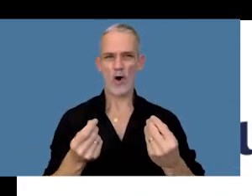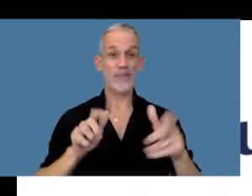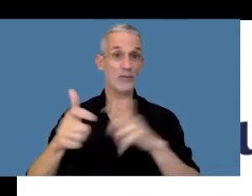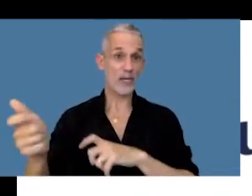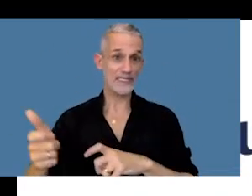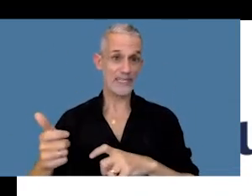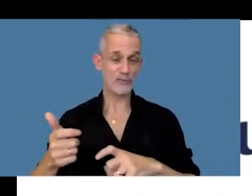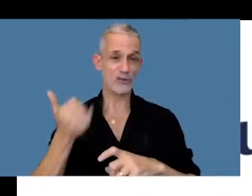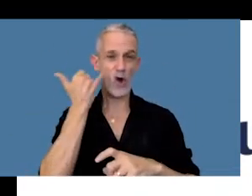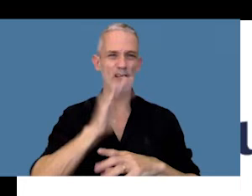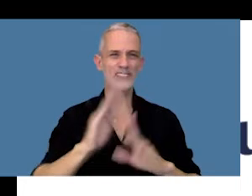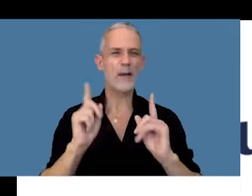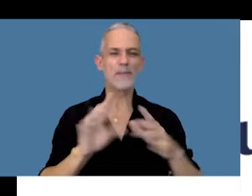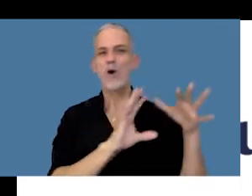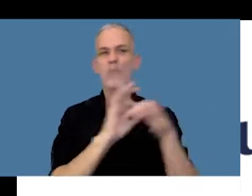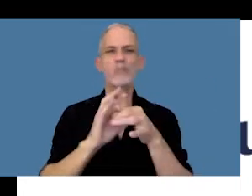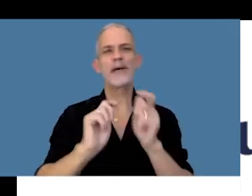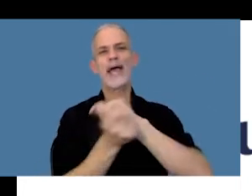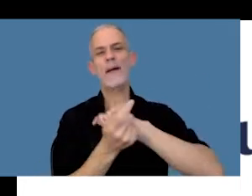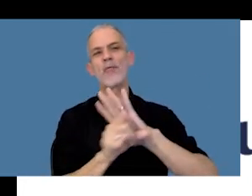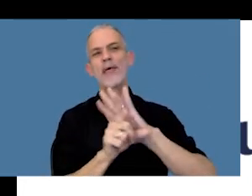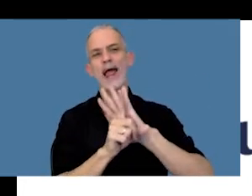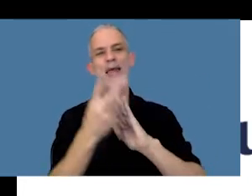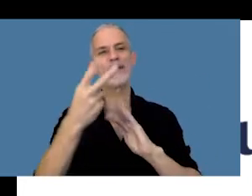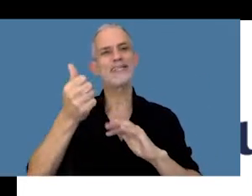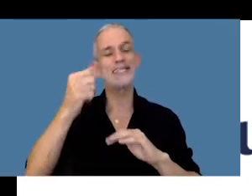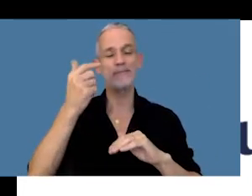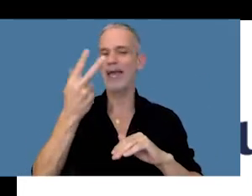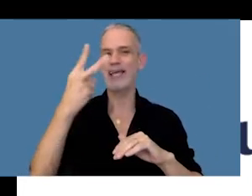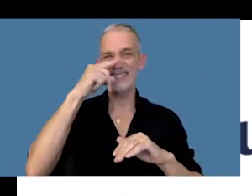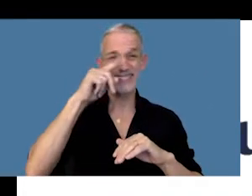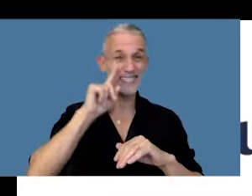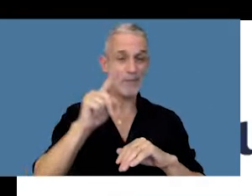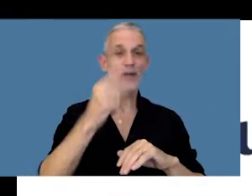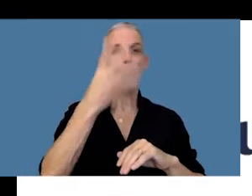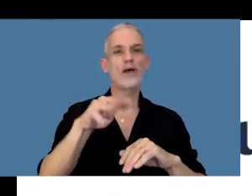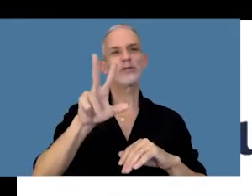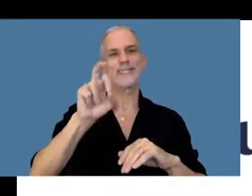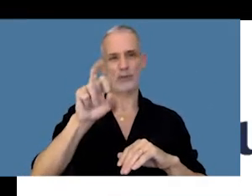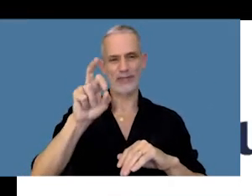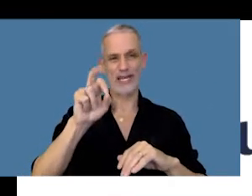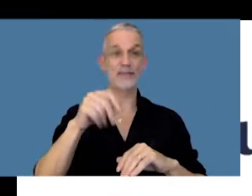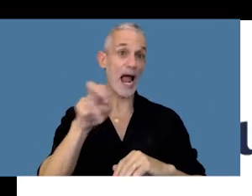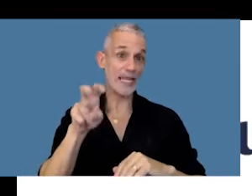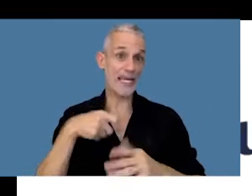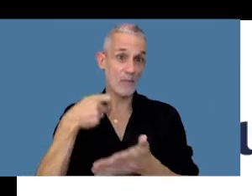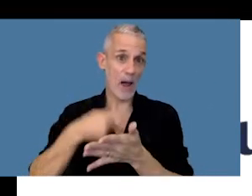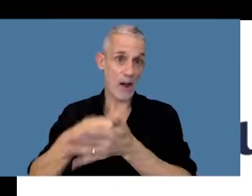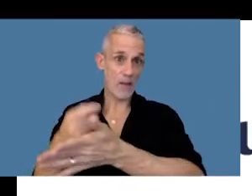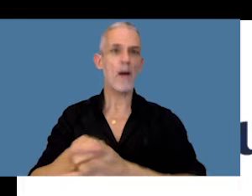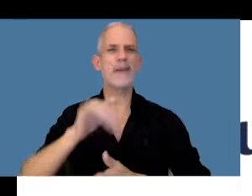viene de la reforma de la ley 27430, es decir, que los alquileres de vengados sí se